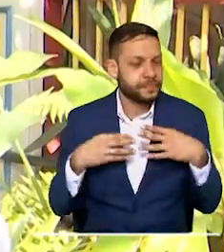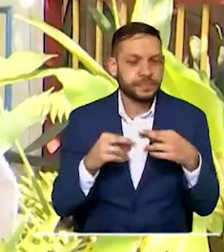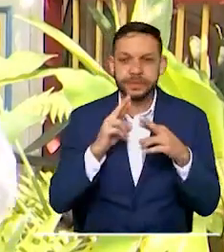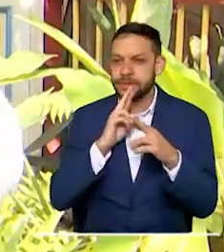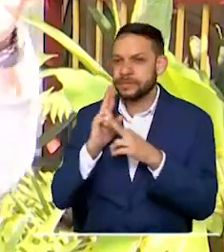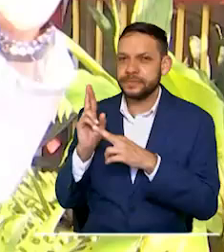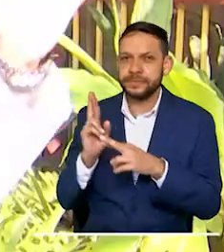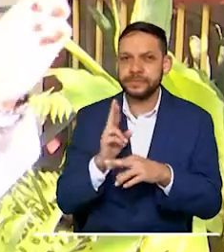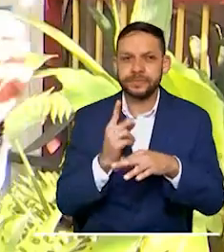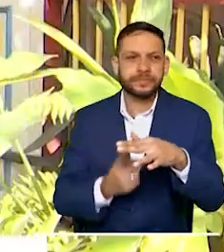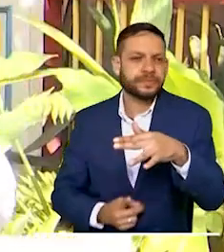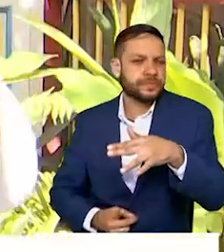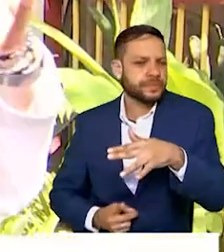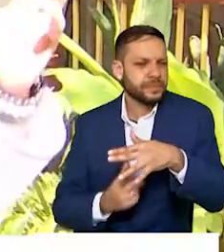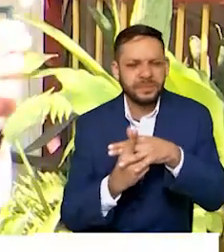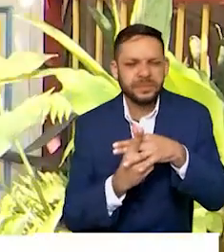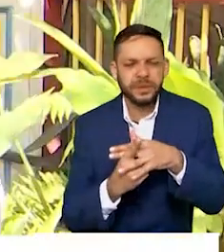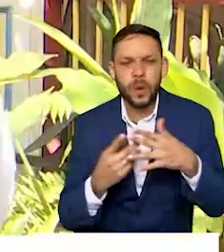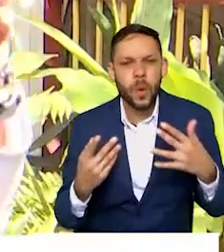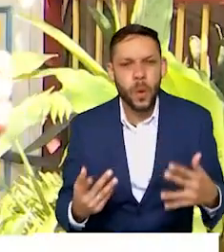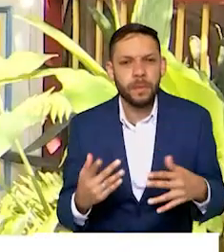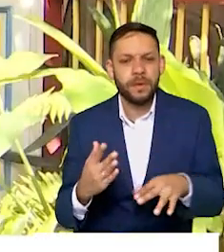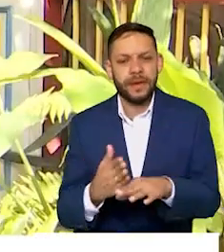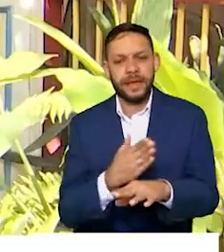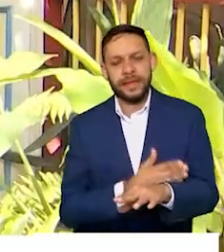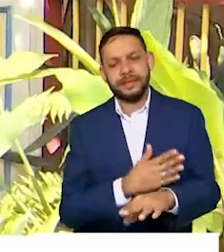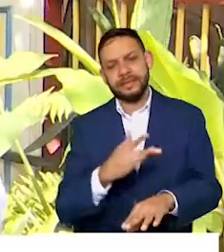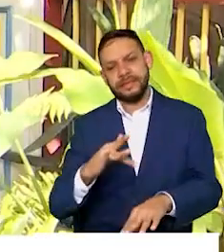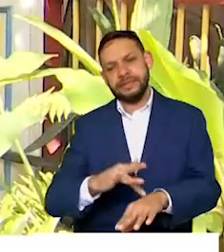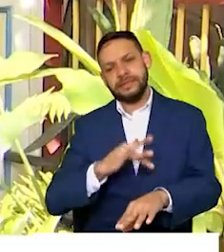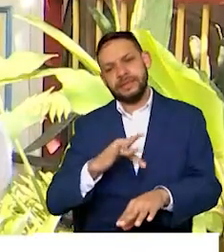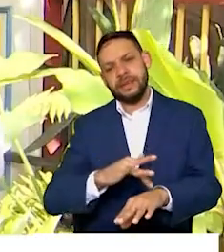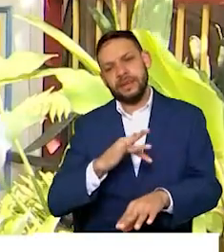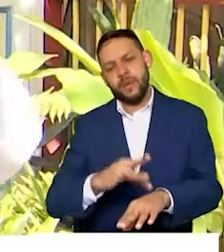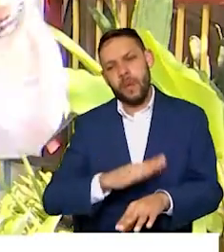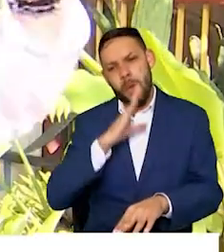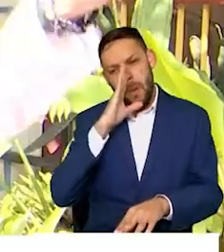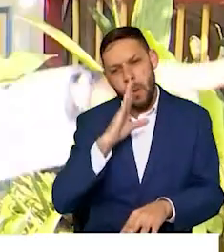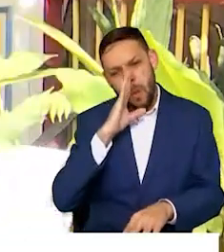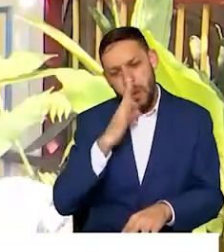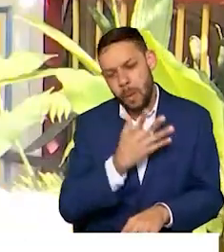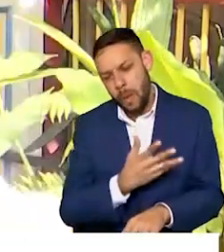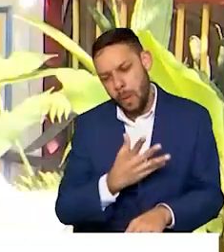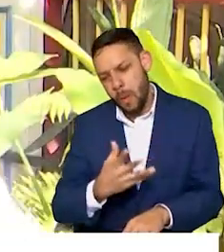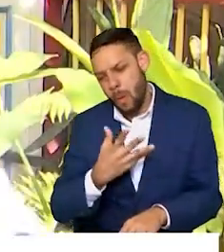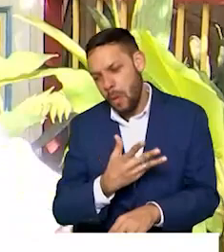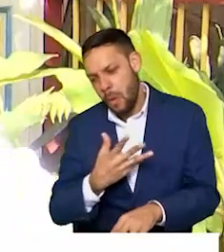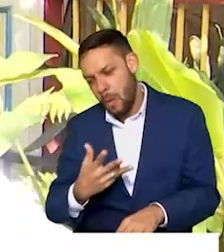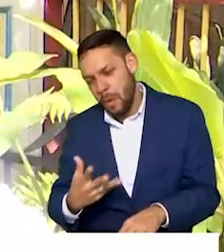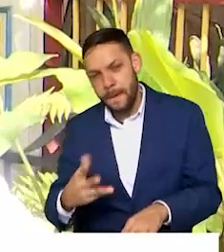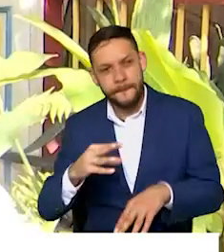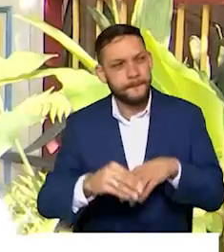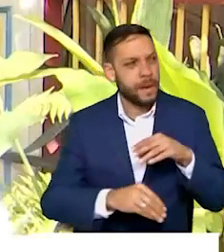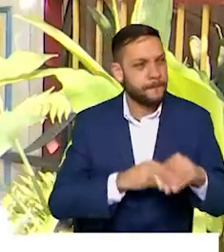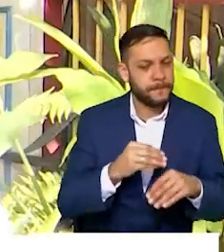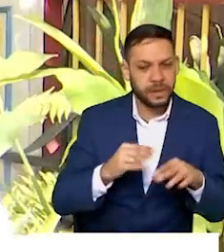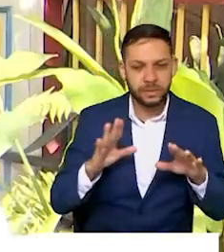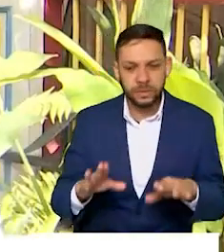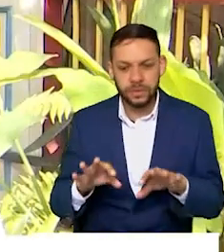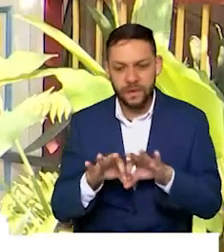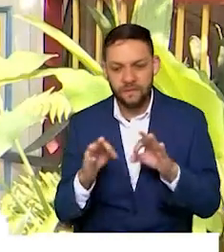resultado de los estímulos y de los hábitos que tenemos. Y entonces así yo tenga toda una familia